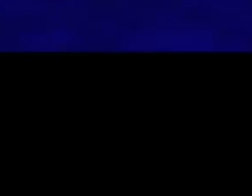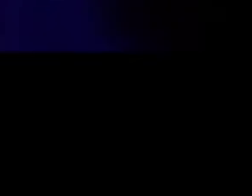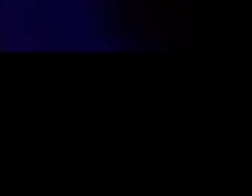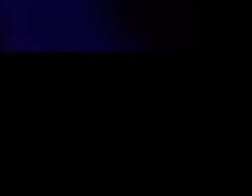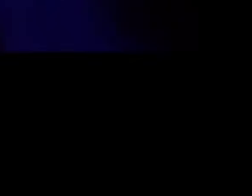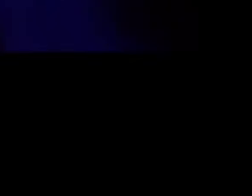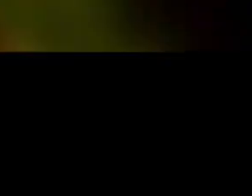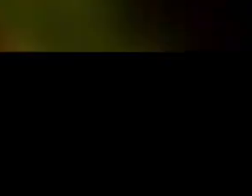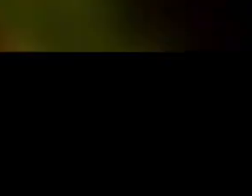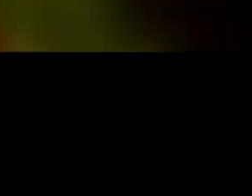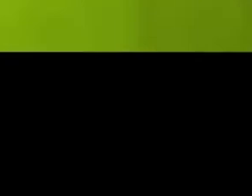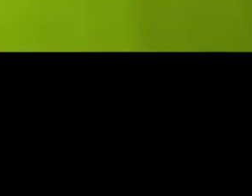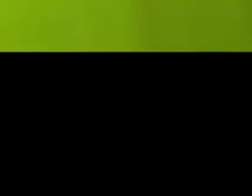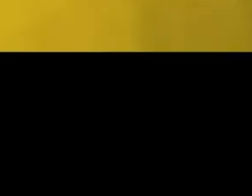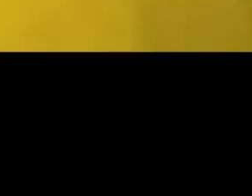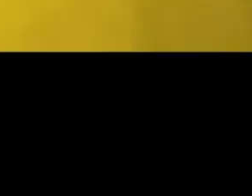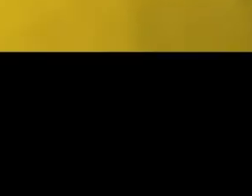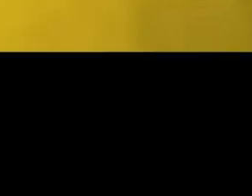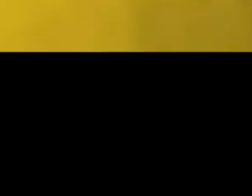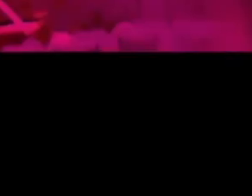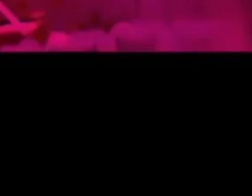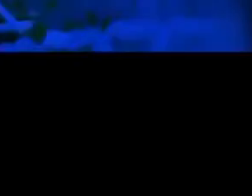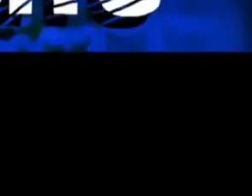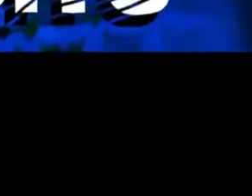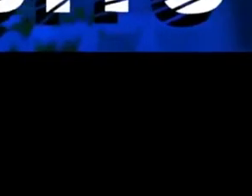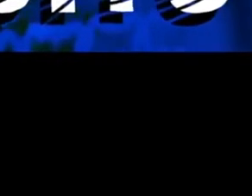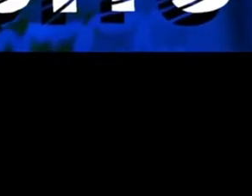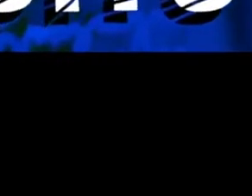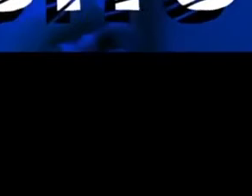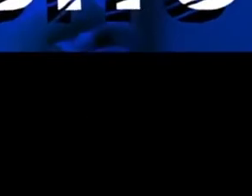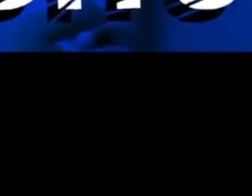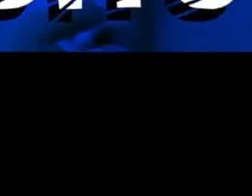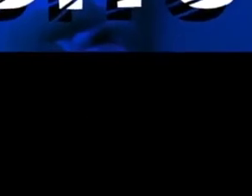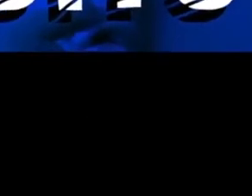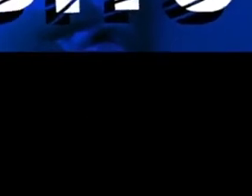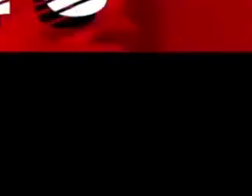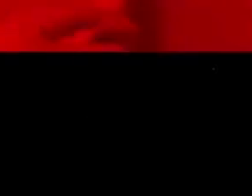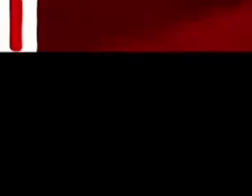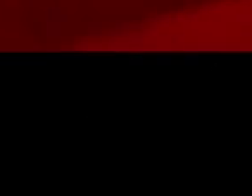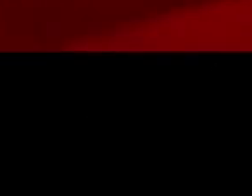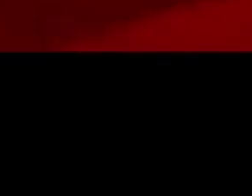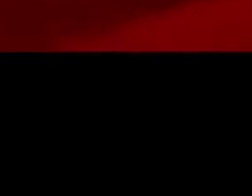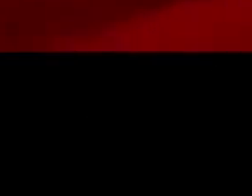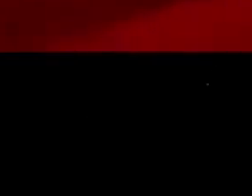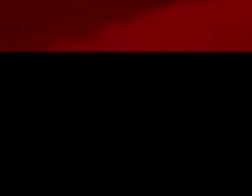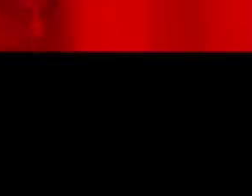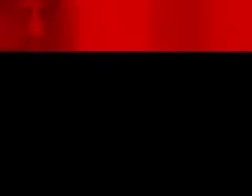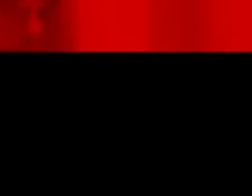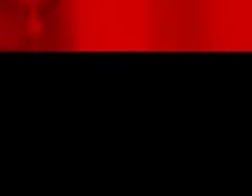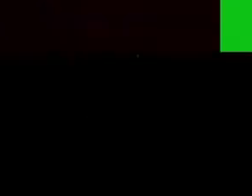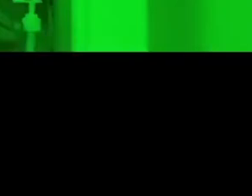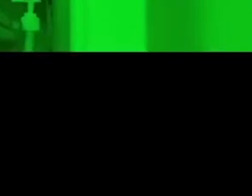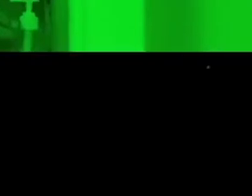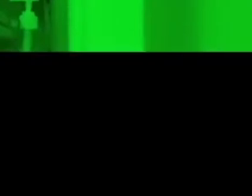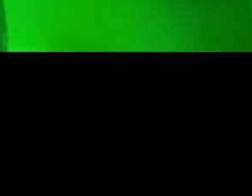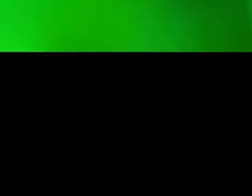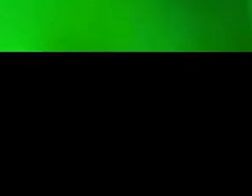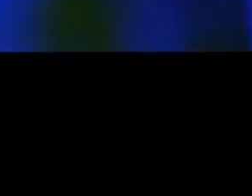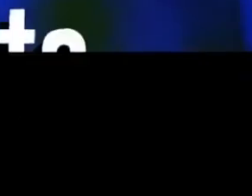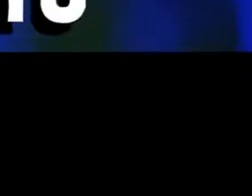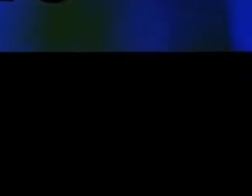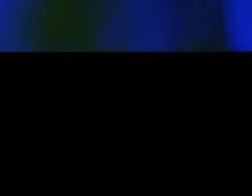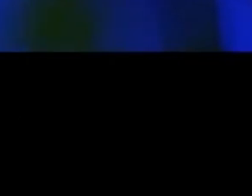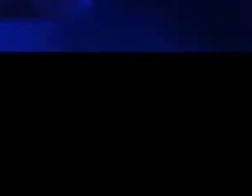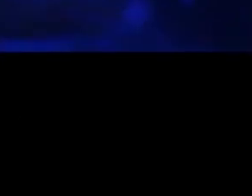me lavo bien las manos con agua y jabón maldito asimila bien las manos yo lo he visto